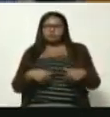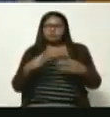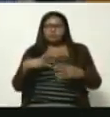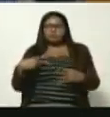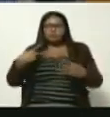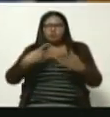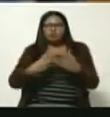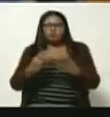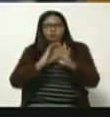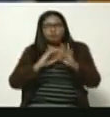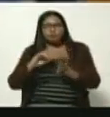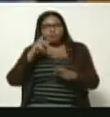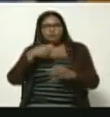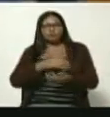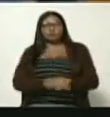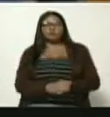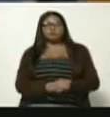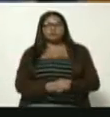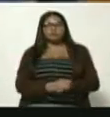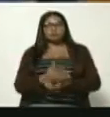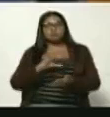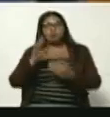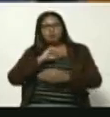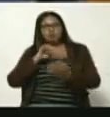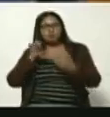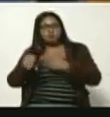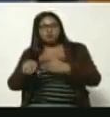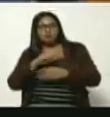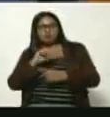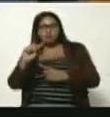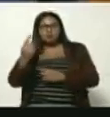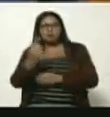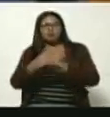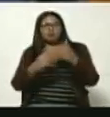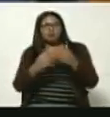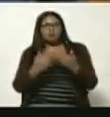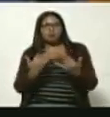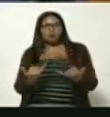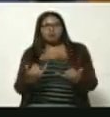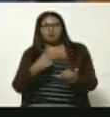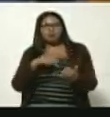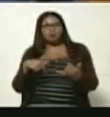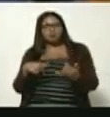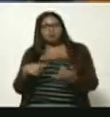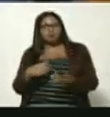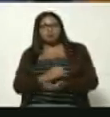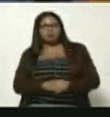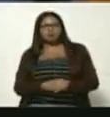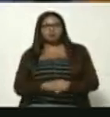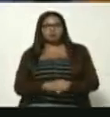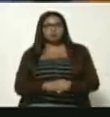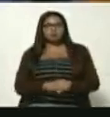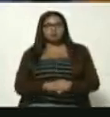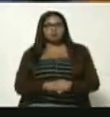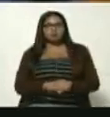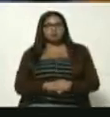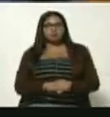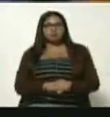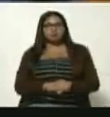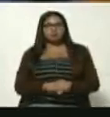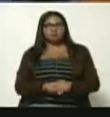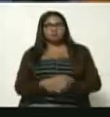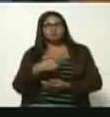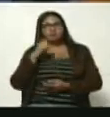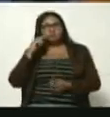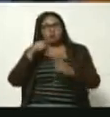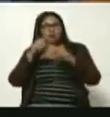voluntad soberana de los Estados, principalmente del sur global. En flagrante violación de toda